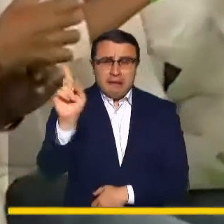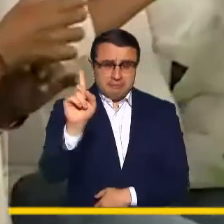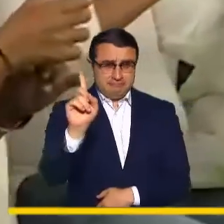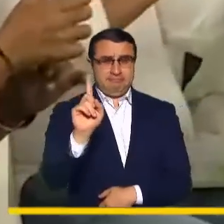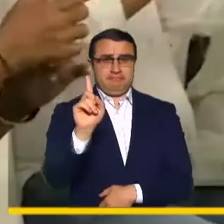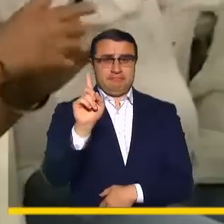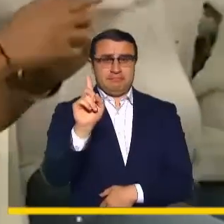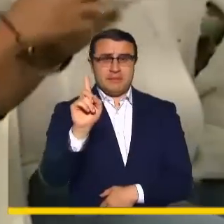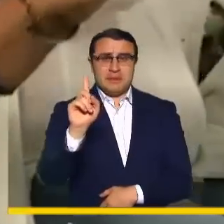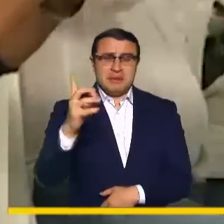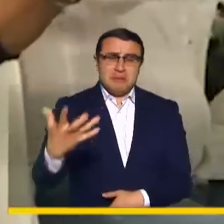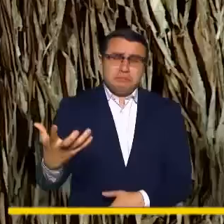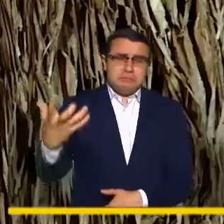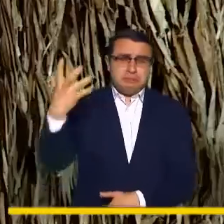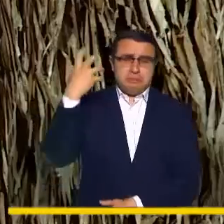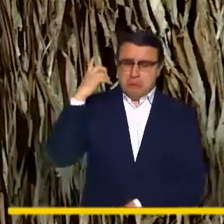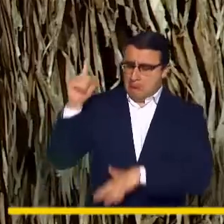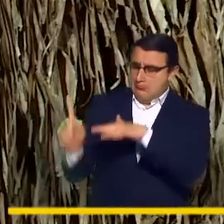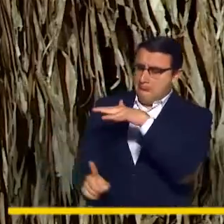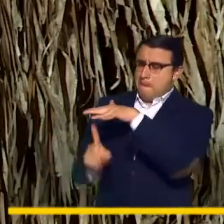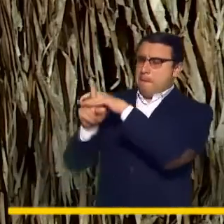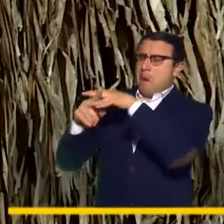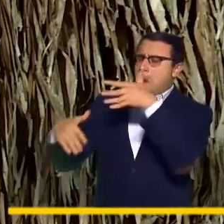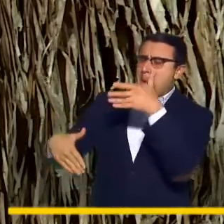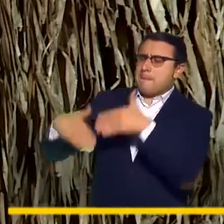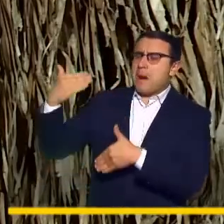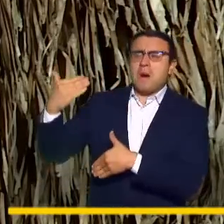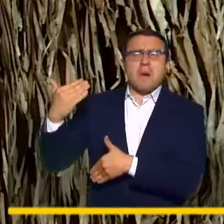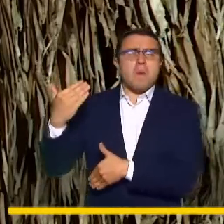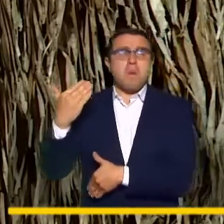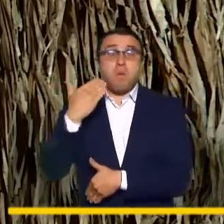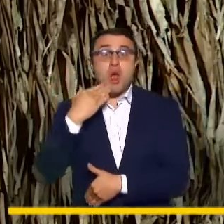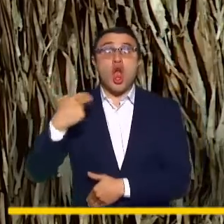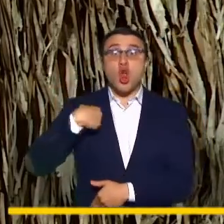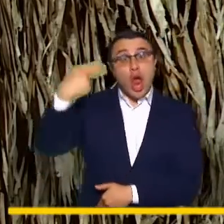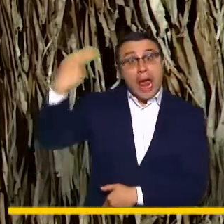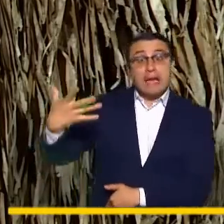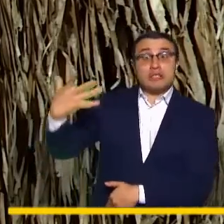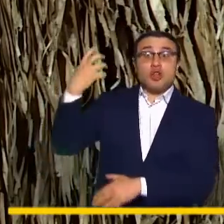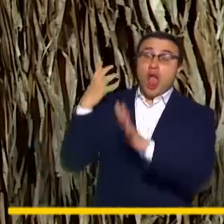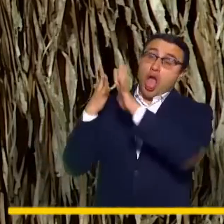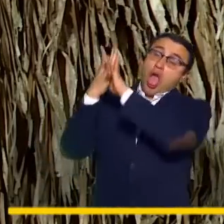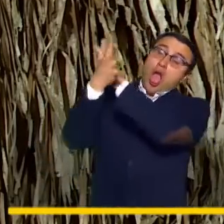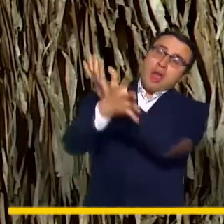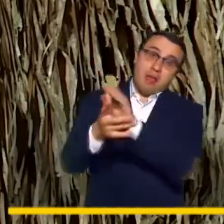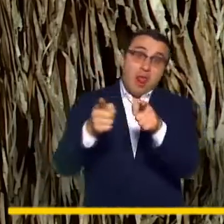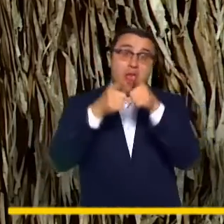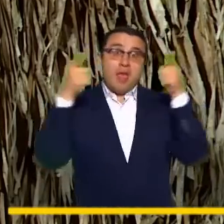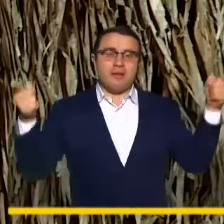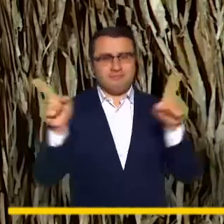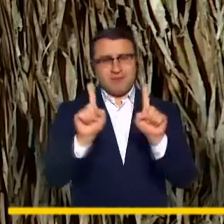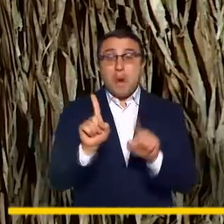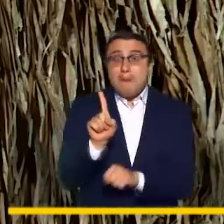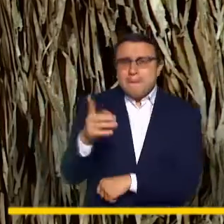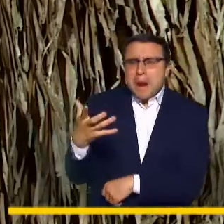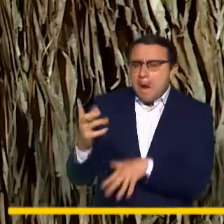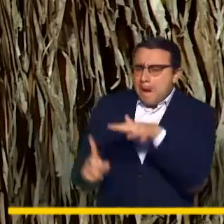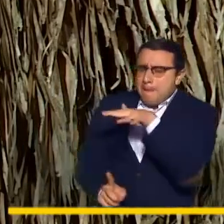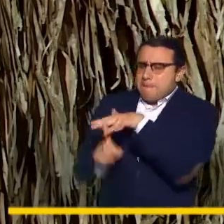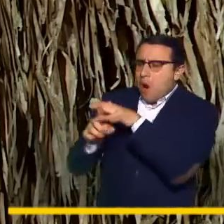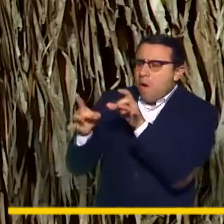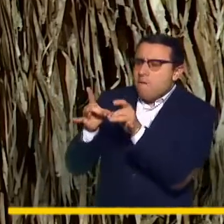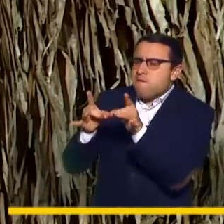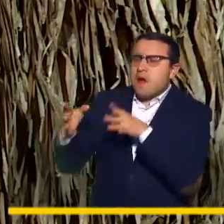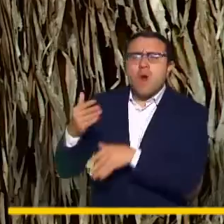que se remontan, no vamos a hacer la historia, pero quizás la más importante en el pasado es la